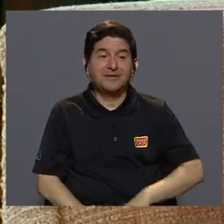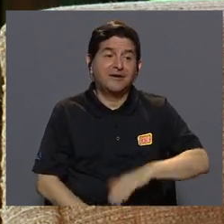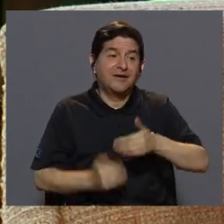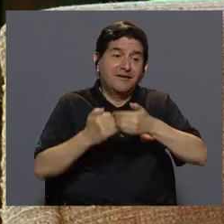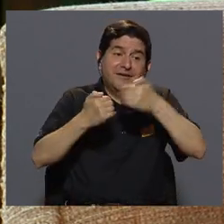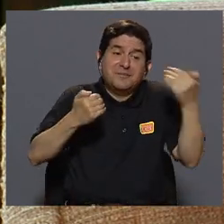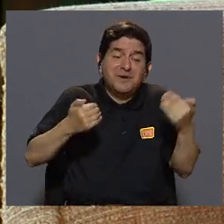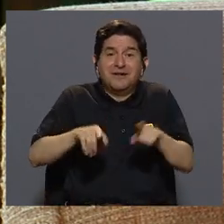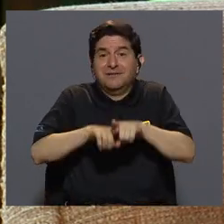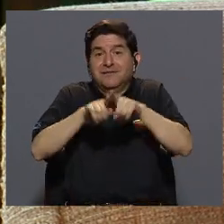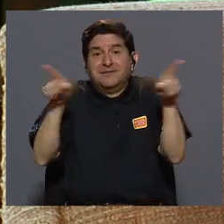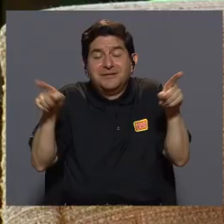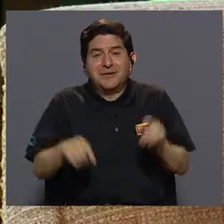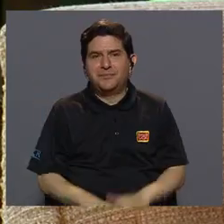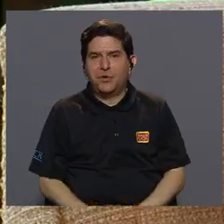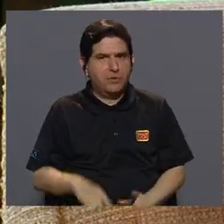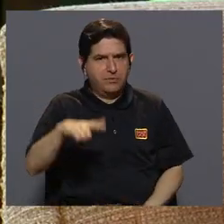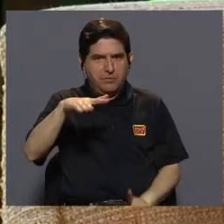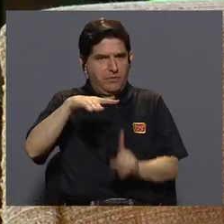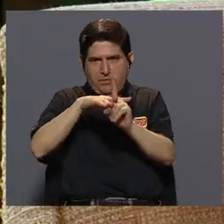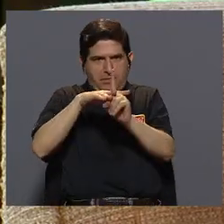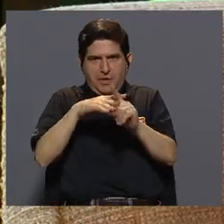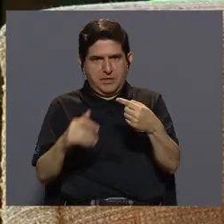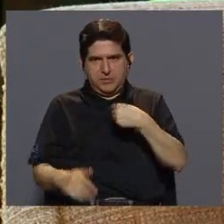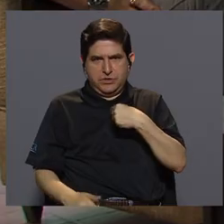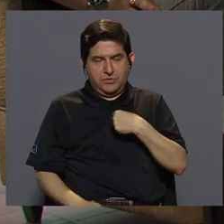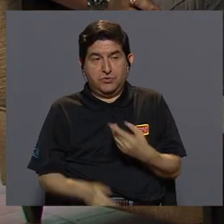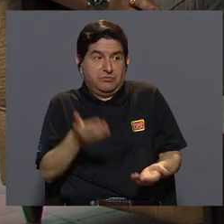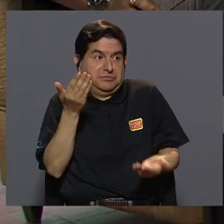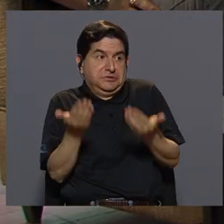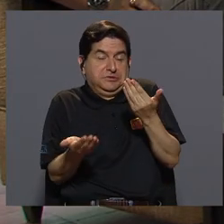Y por otro lado, tampoco no aparecer